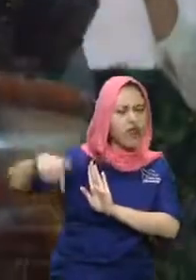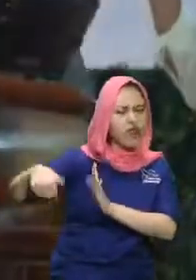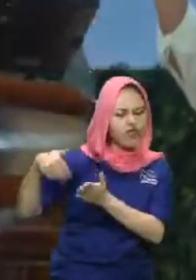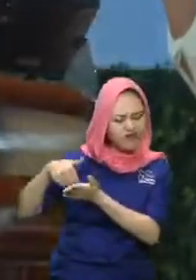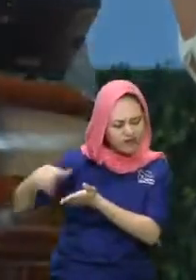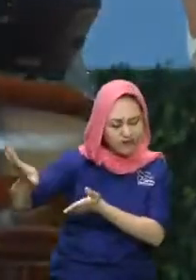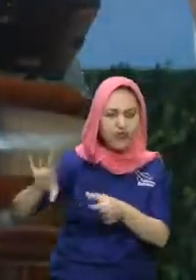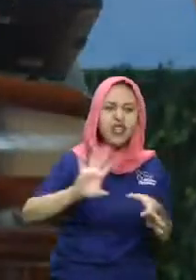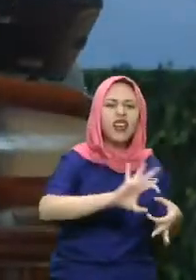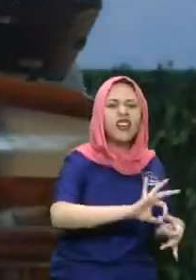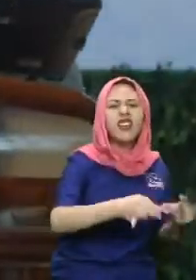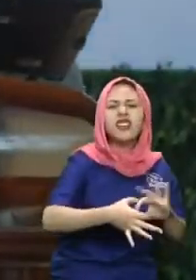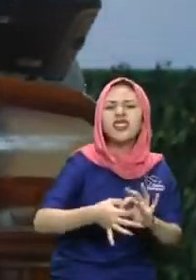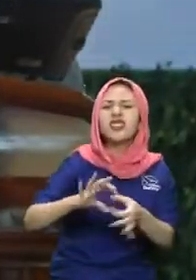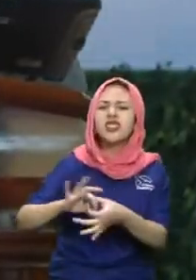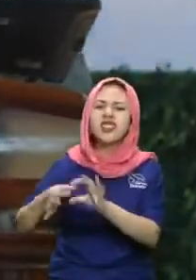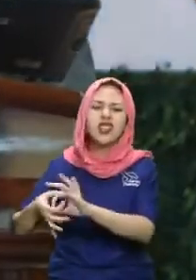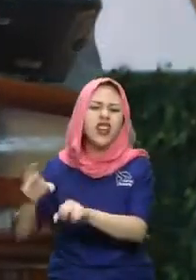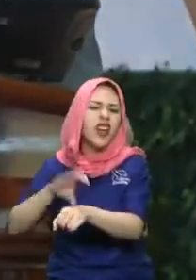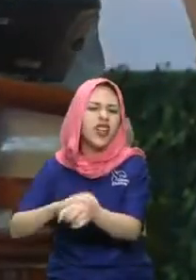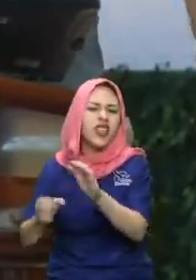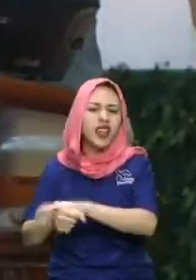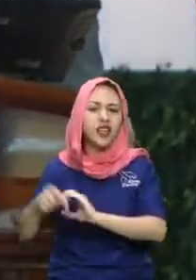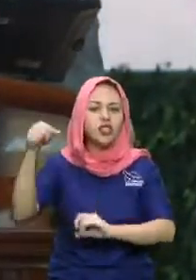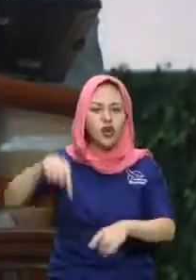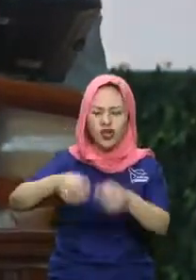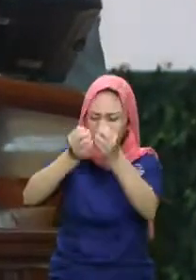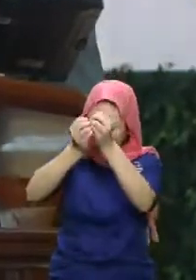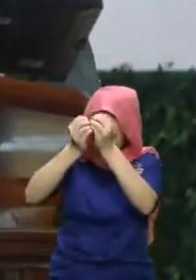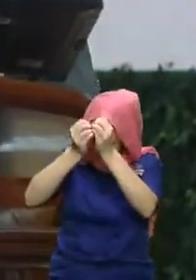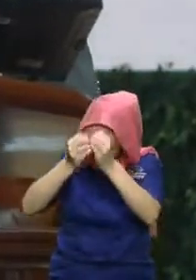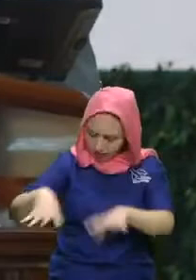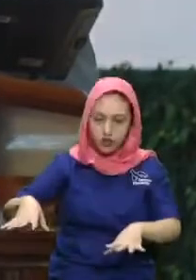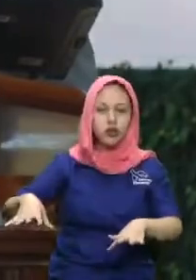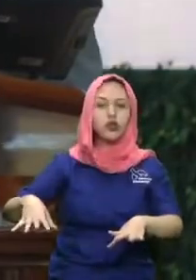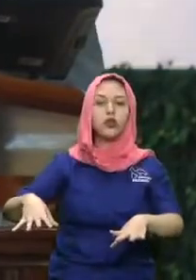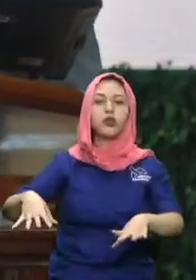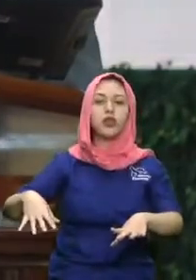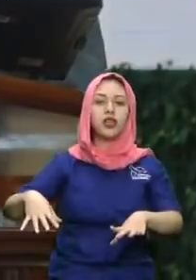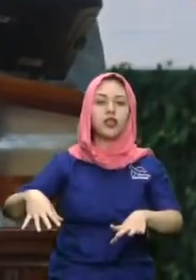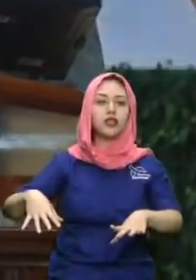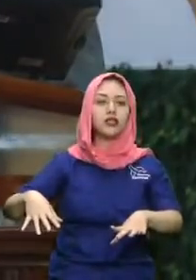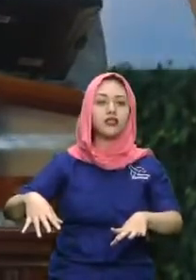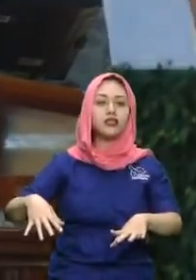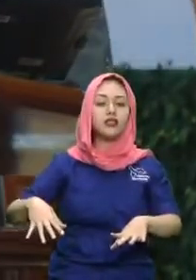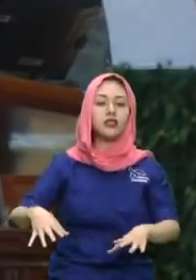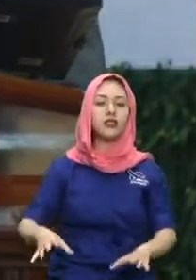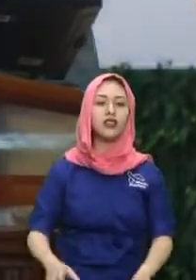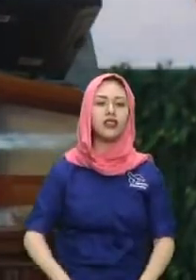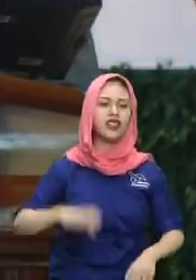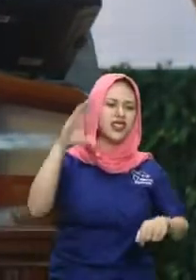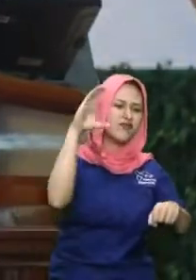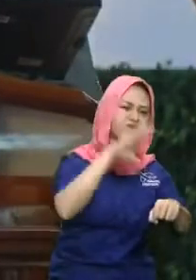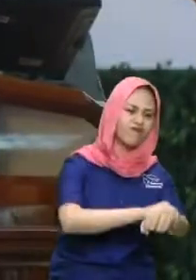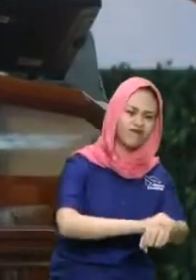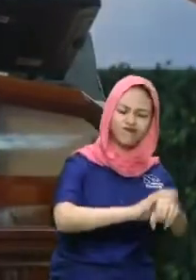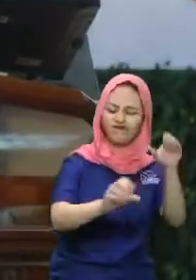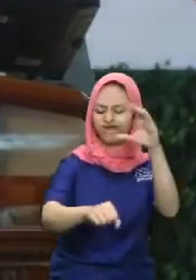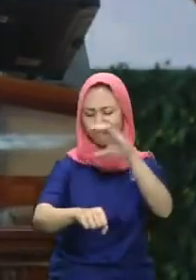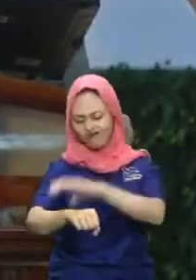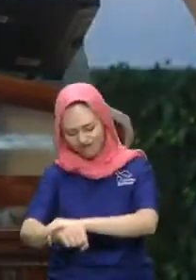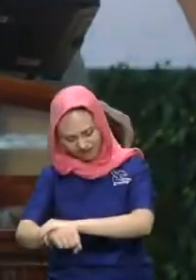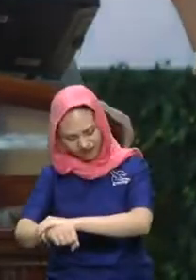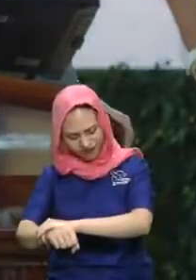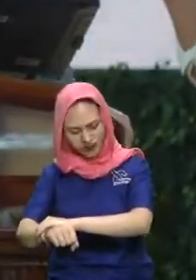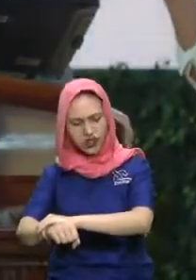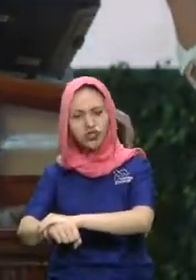de bronce, de juicio, se despedazan en este momento. Esos portones de hierro que no te dejaban salir